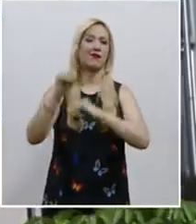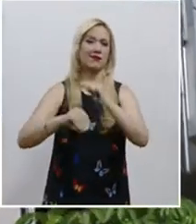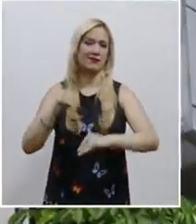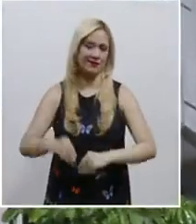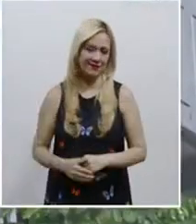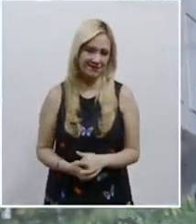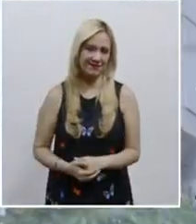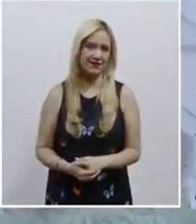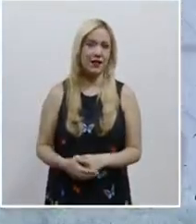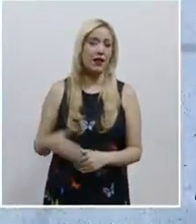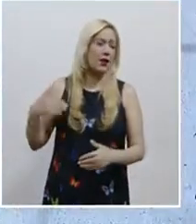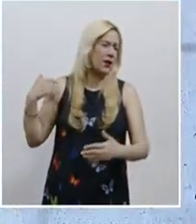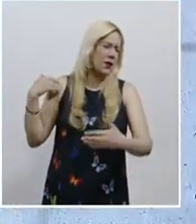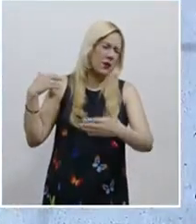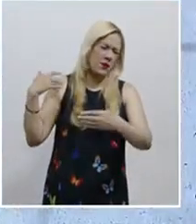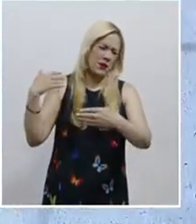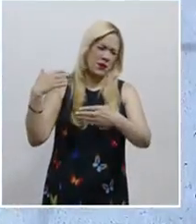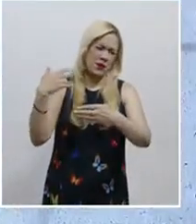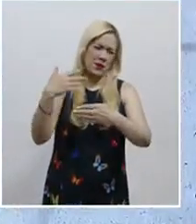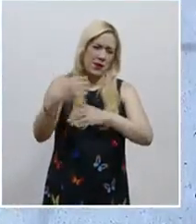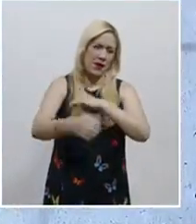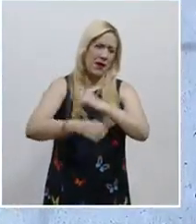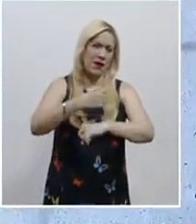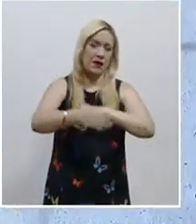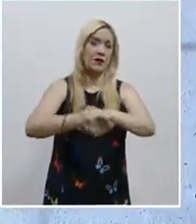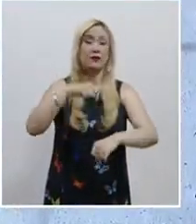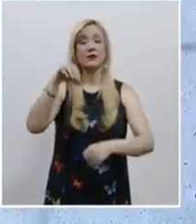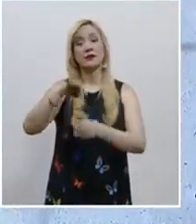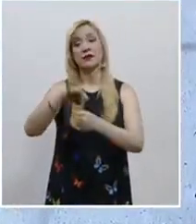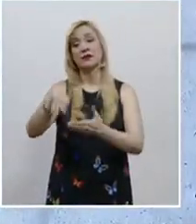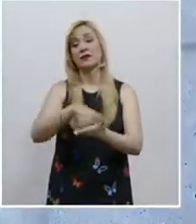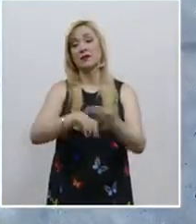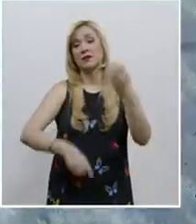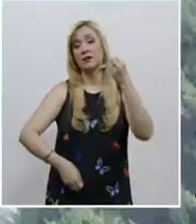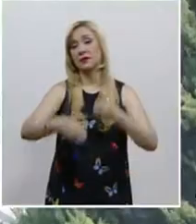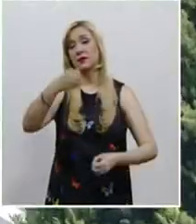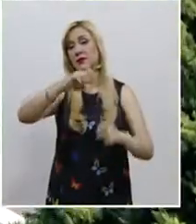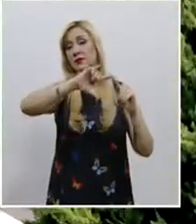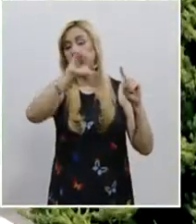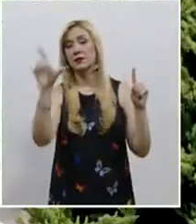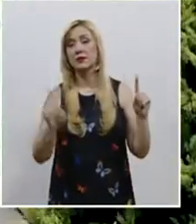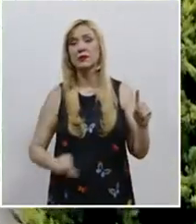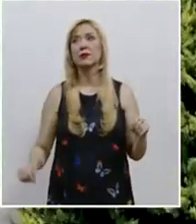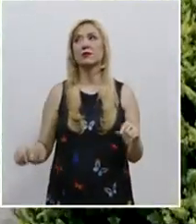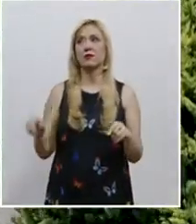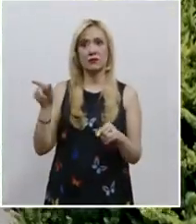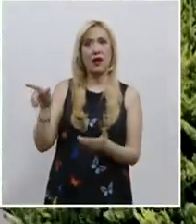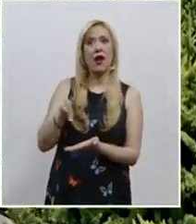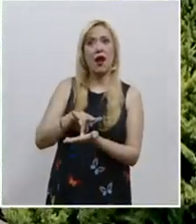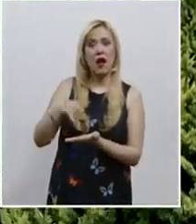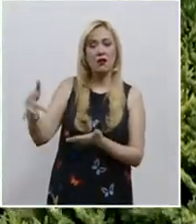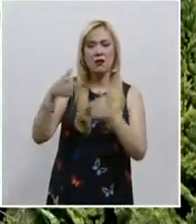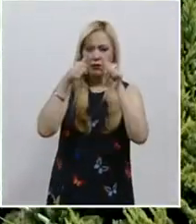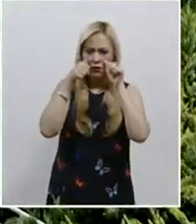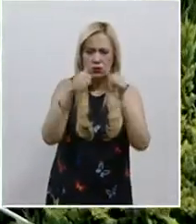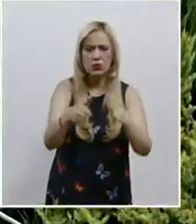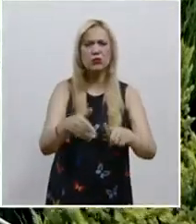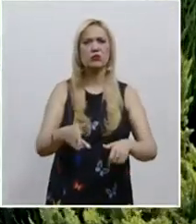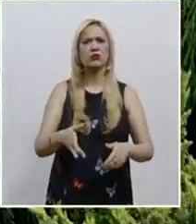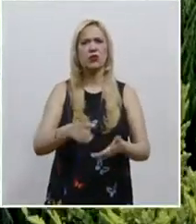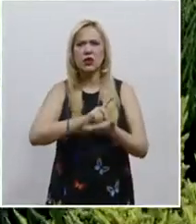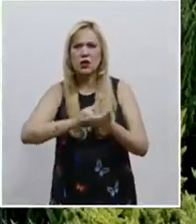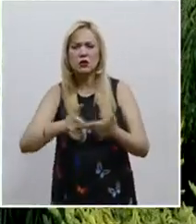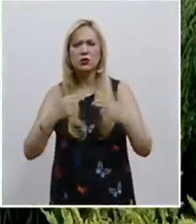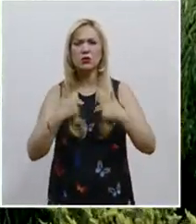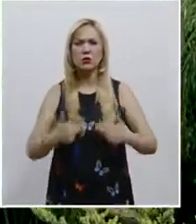paso del tiempo, el Tribunal Electoral del Poder Judicial de la Federación haya logrado ocuparse de los derechos humanos de las